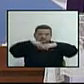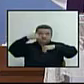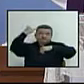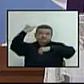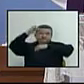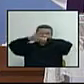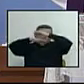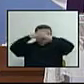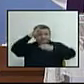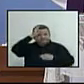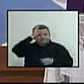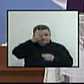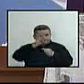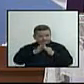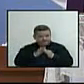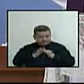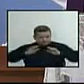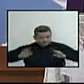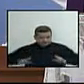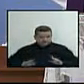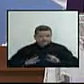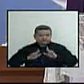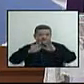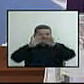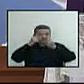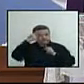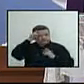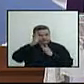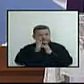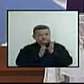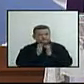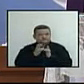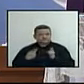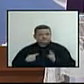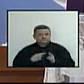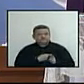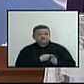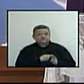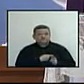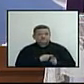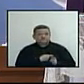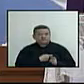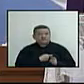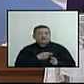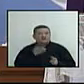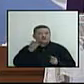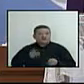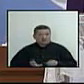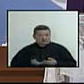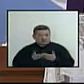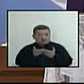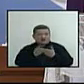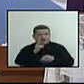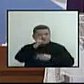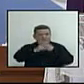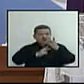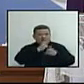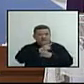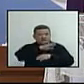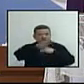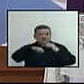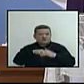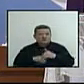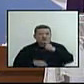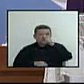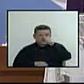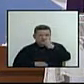de la plenitud eterna de tu gloria, por Cristo Señor nuestro, por quien concedes al mundo todos los